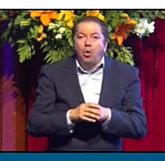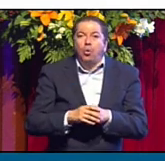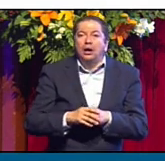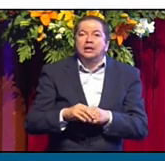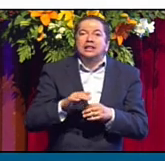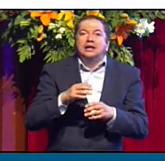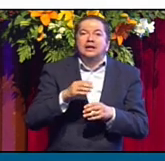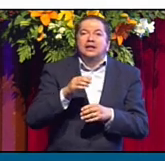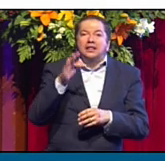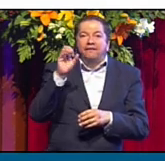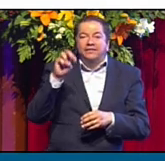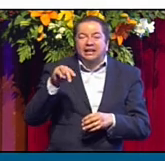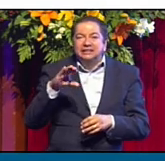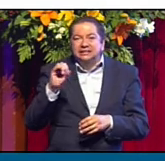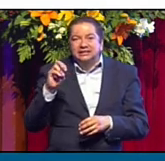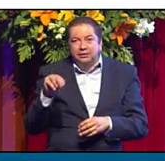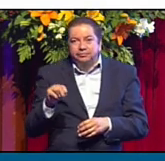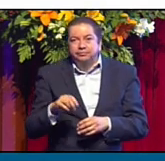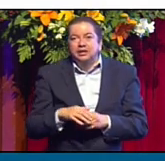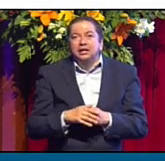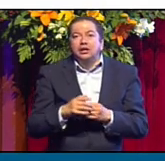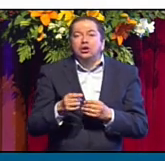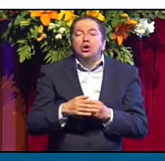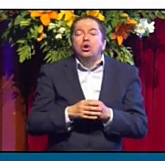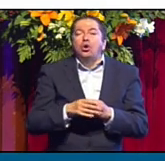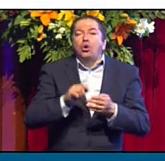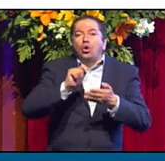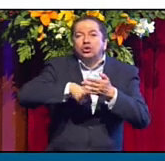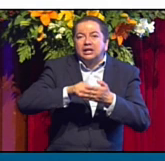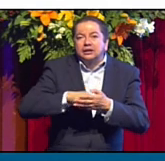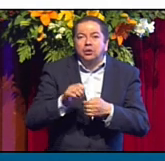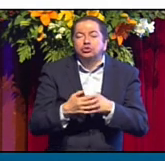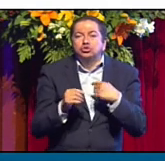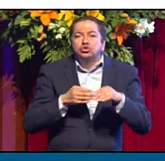de Villa Franza en Calingasta. Es importante, sí. Contratamos la